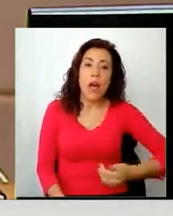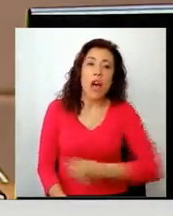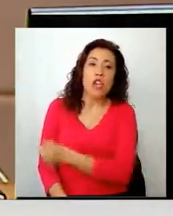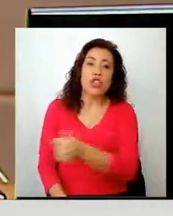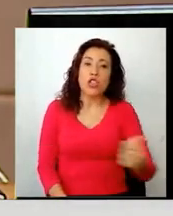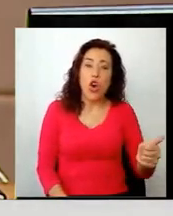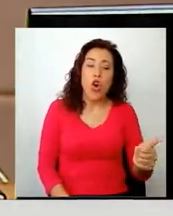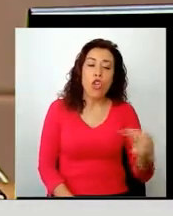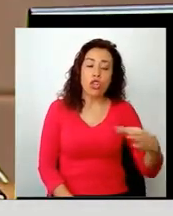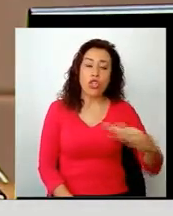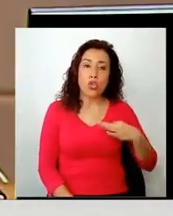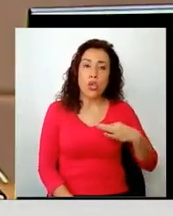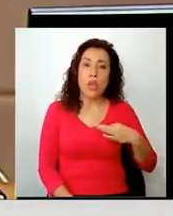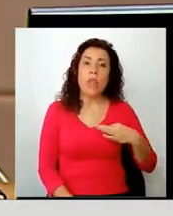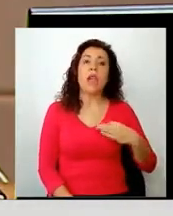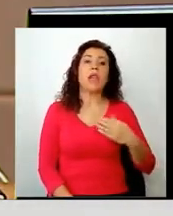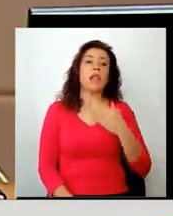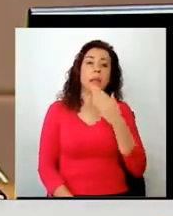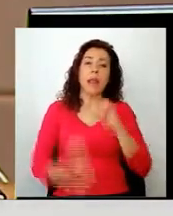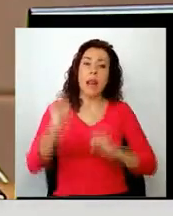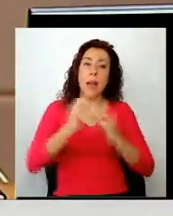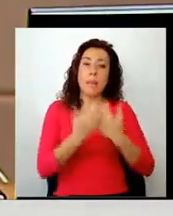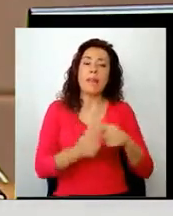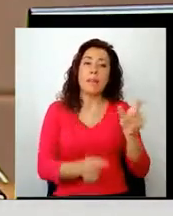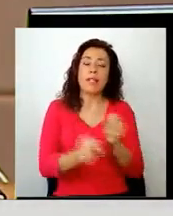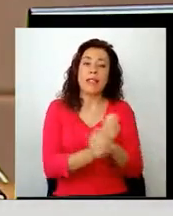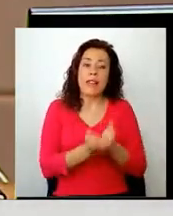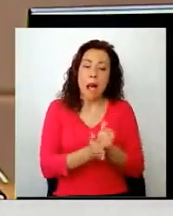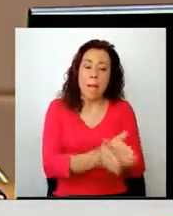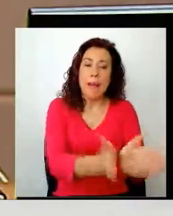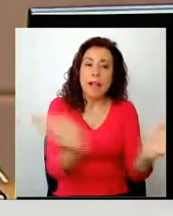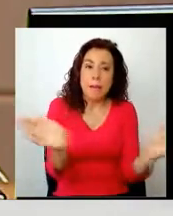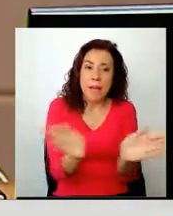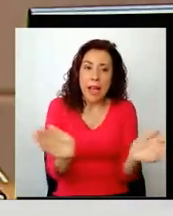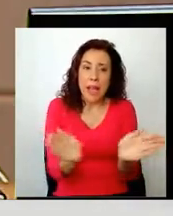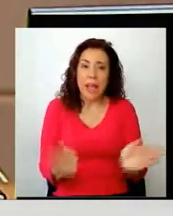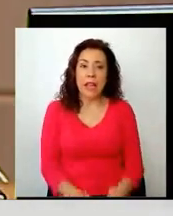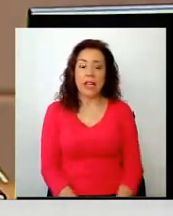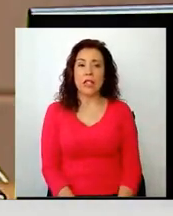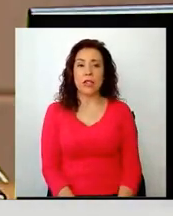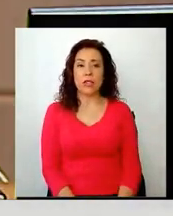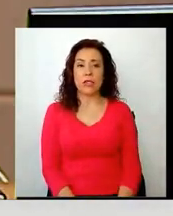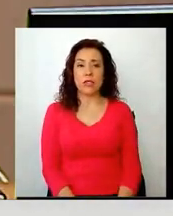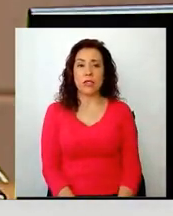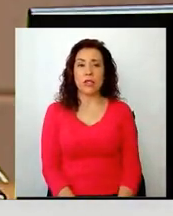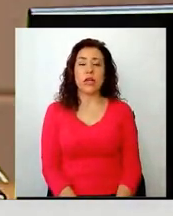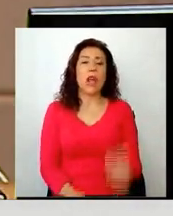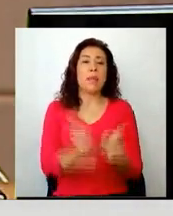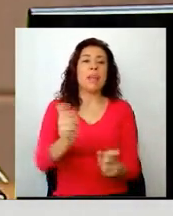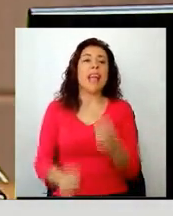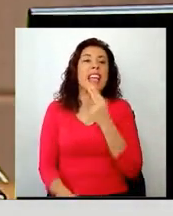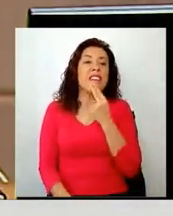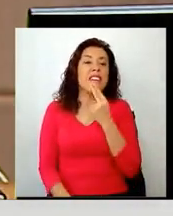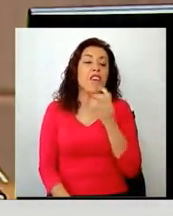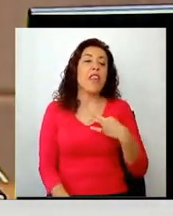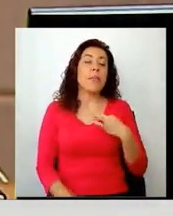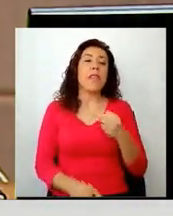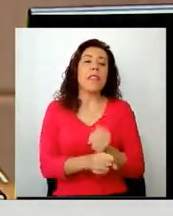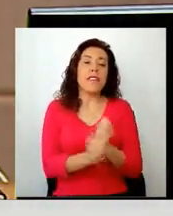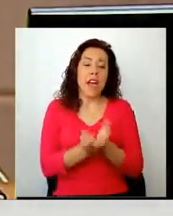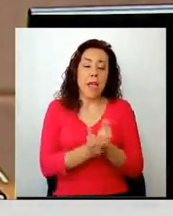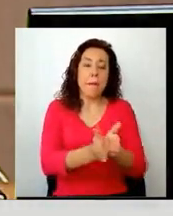a la industria también a Los Pescadores y Pescadores artesanales bueno y en realidad todos quienes viven no dependen de la pesca incluso